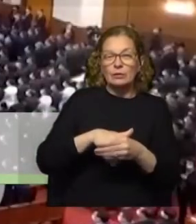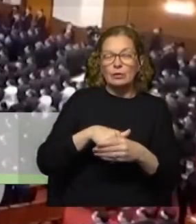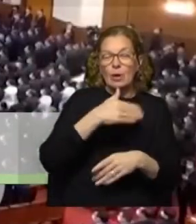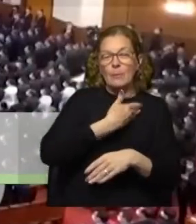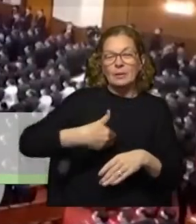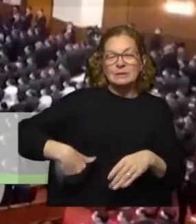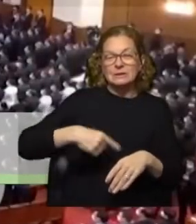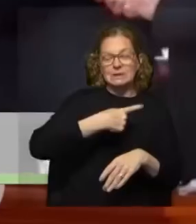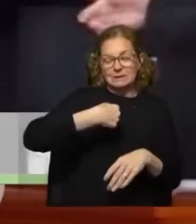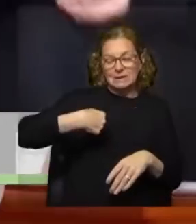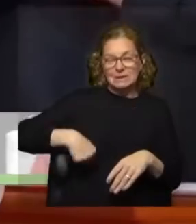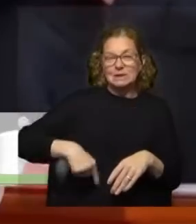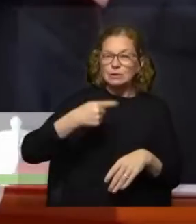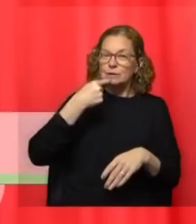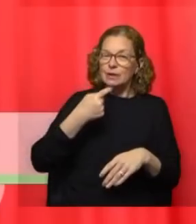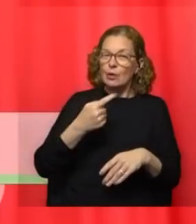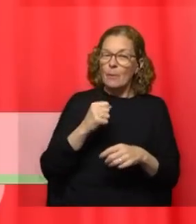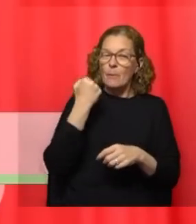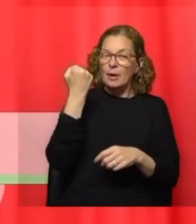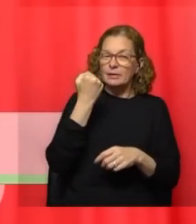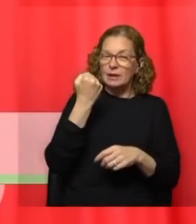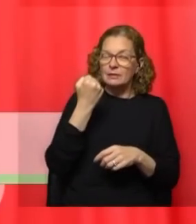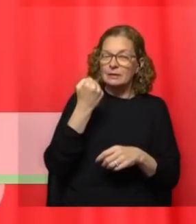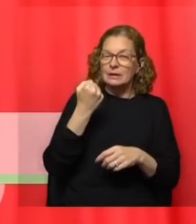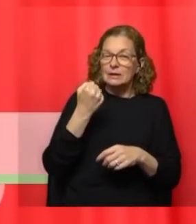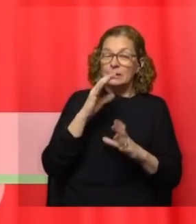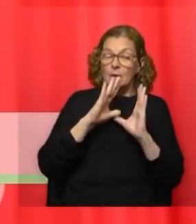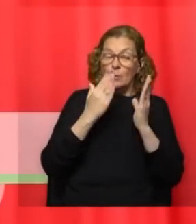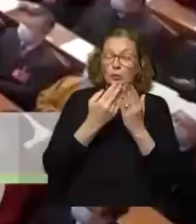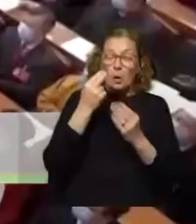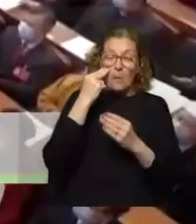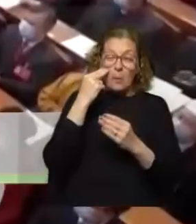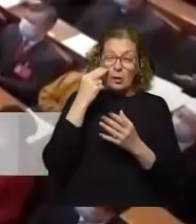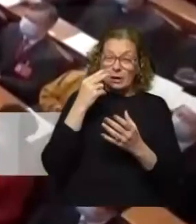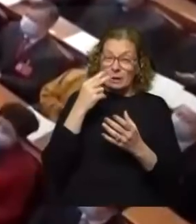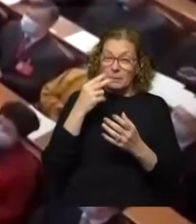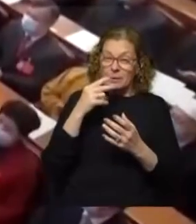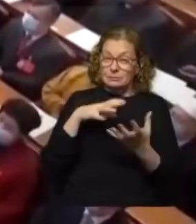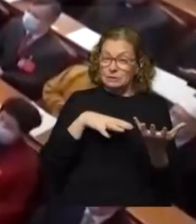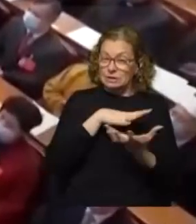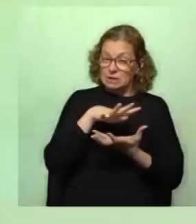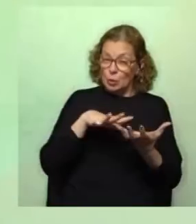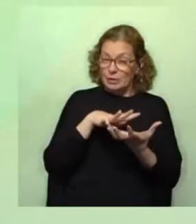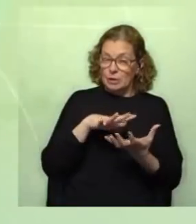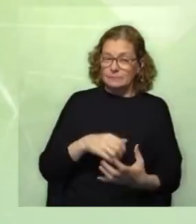chino admitió que la principal potencia comercial del mundo atraviesa un momento crítico